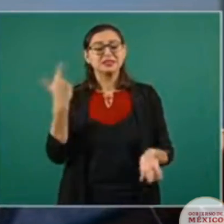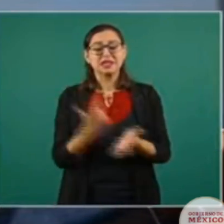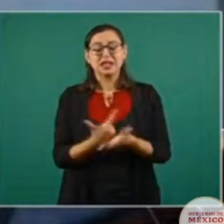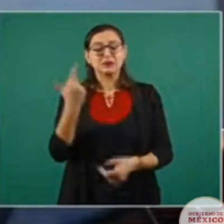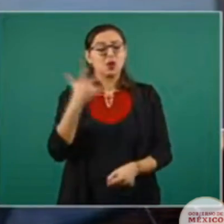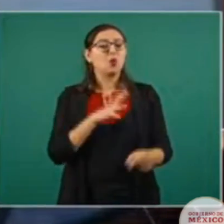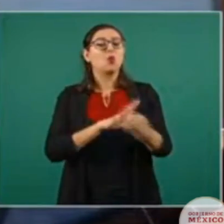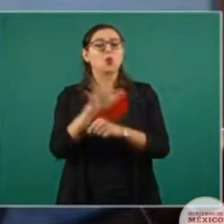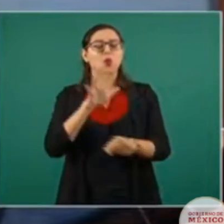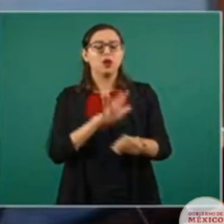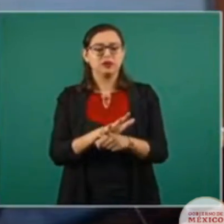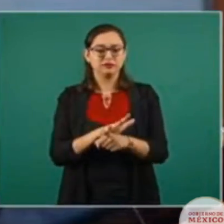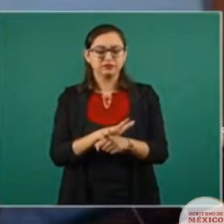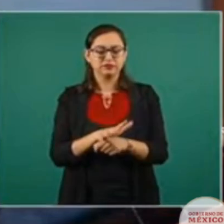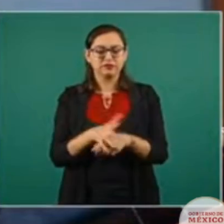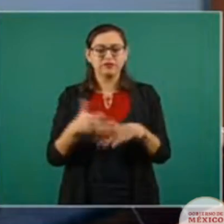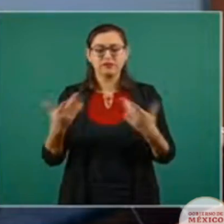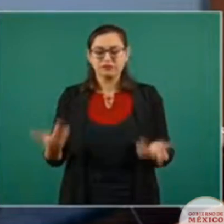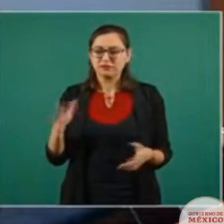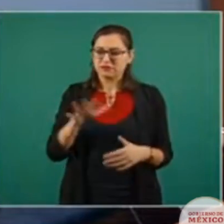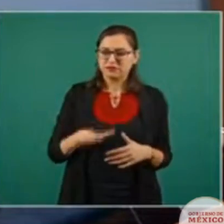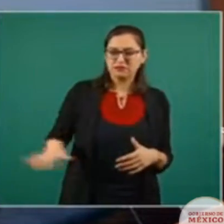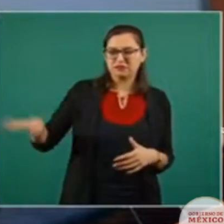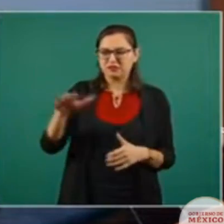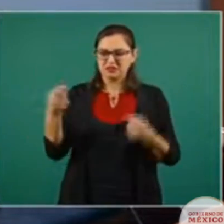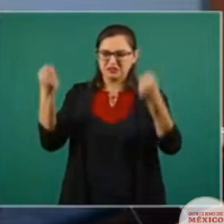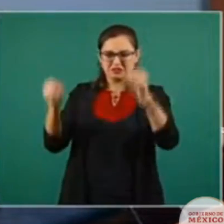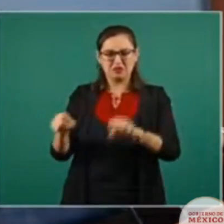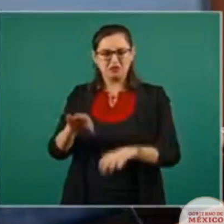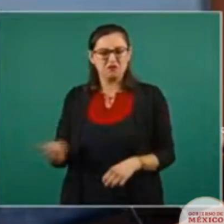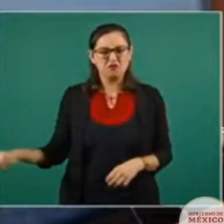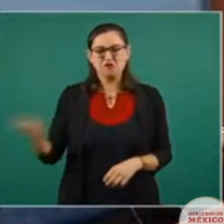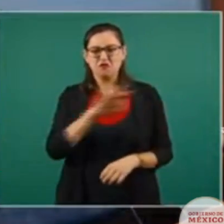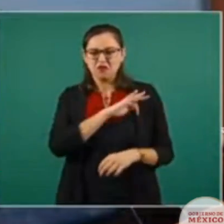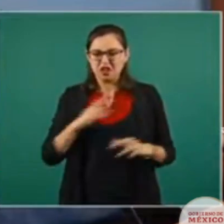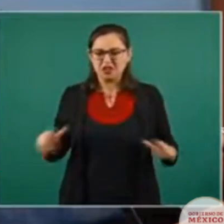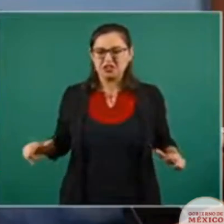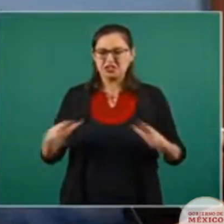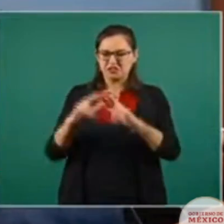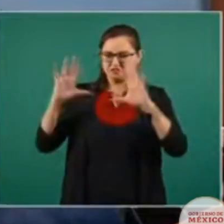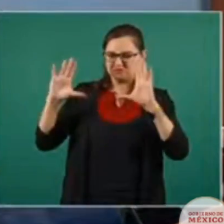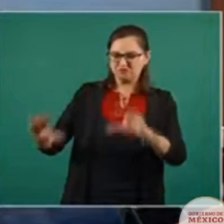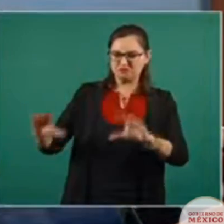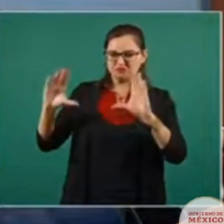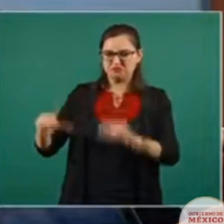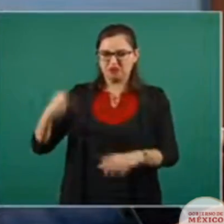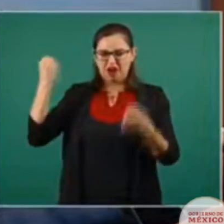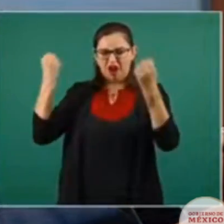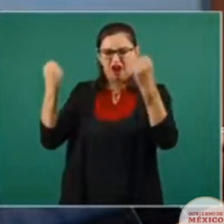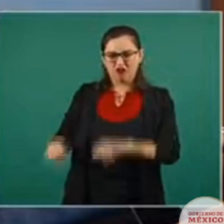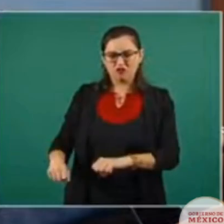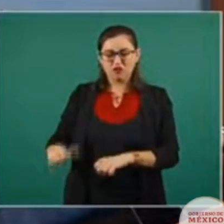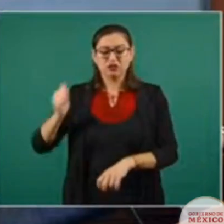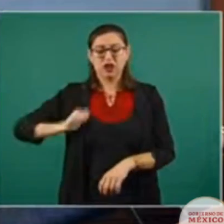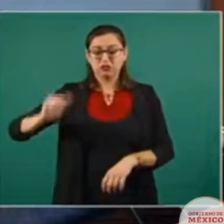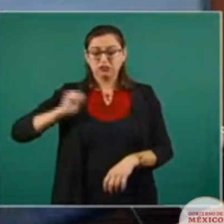el principio del quinto real, se impuso la fe y se construyeron templos católicos sobre las antiguas